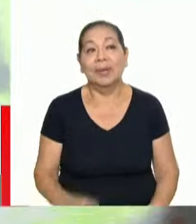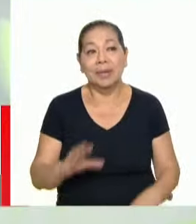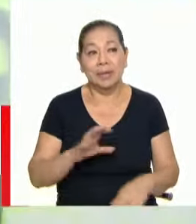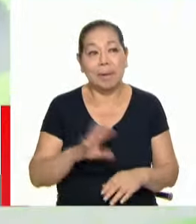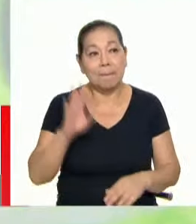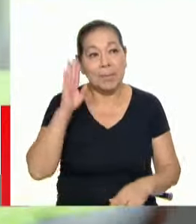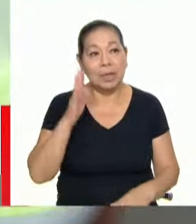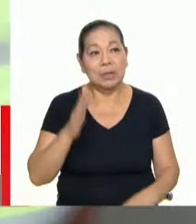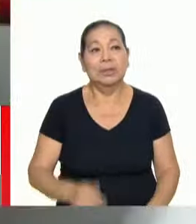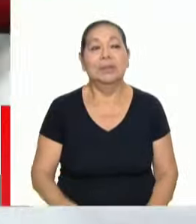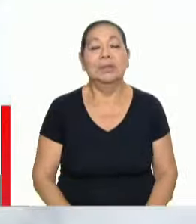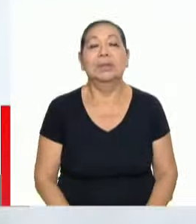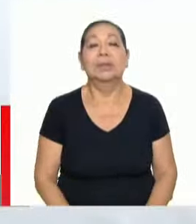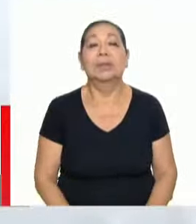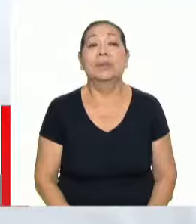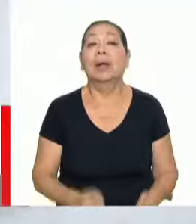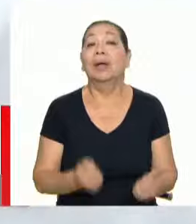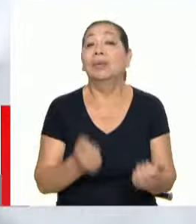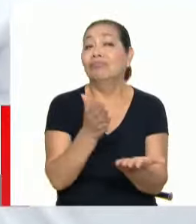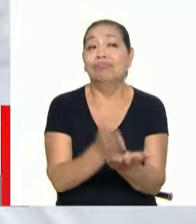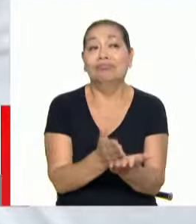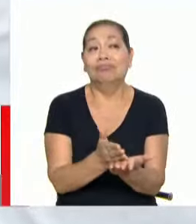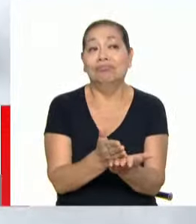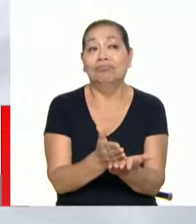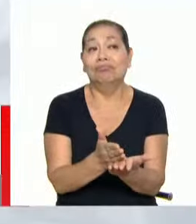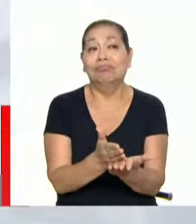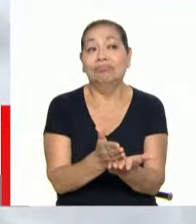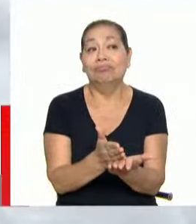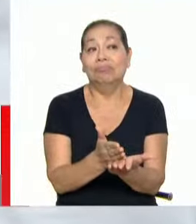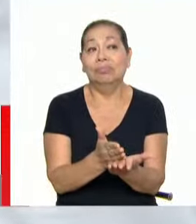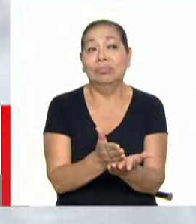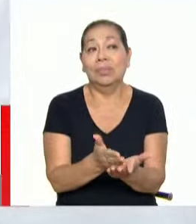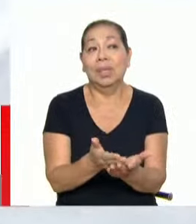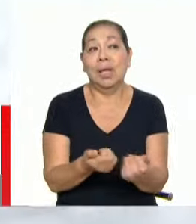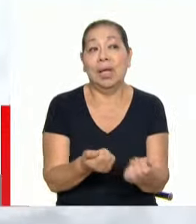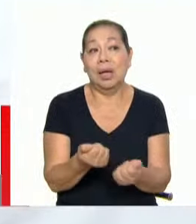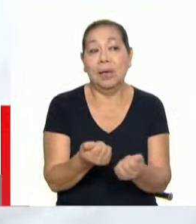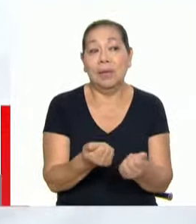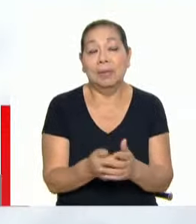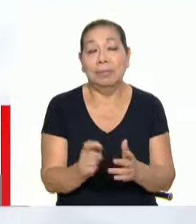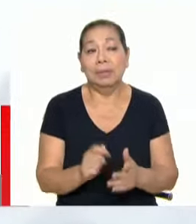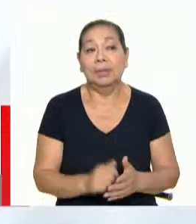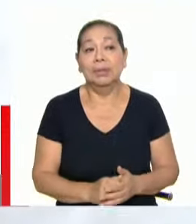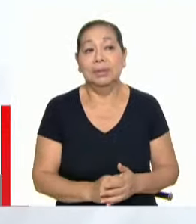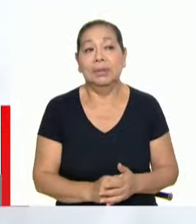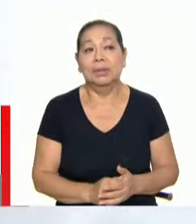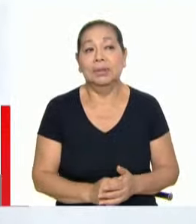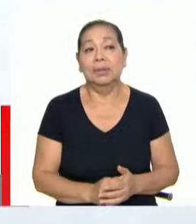por la policía. Y el vehículo ya va a ser internado pues